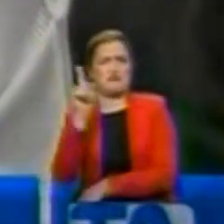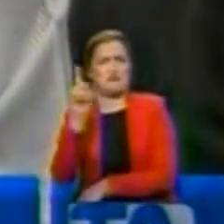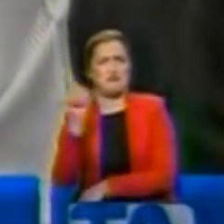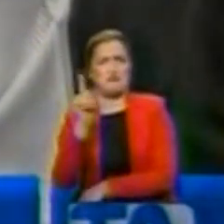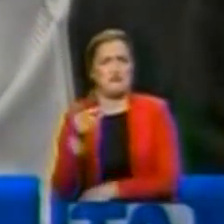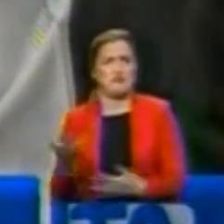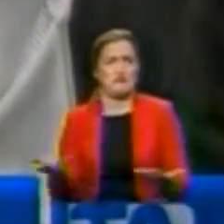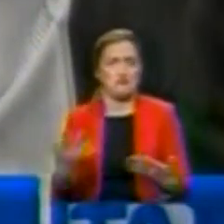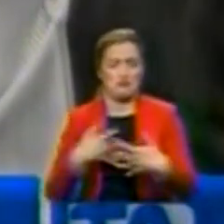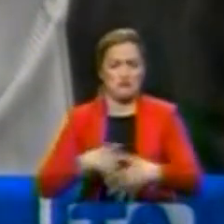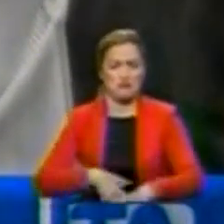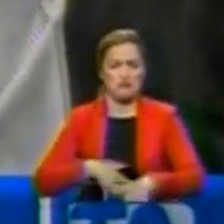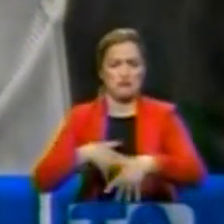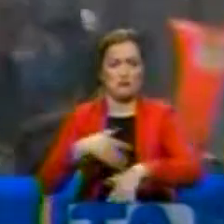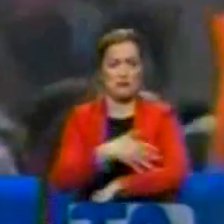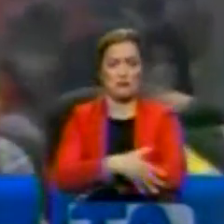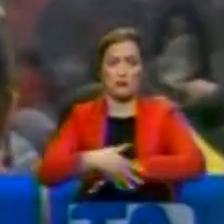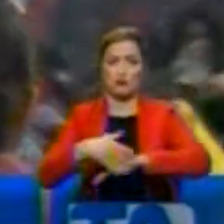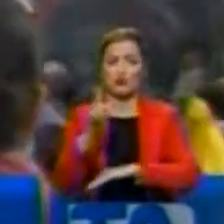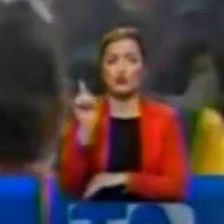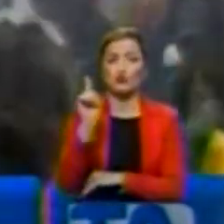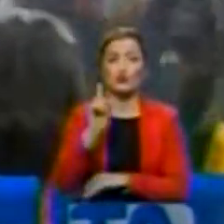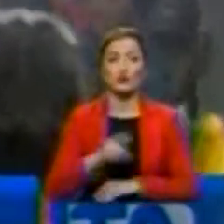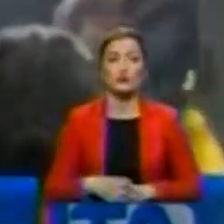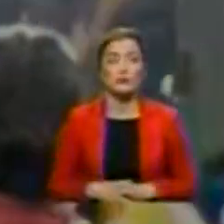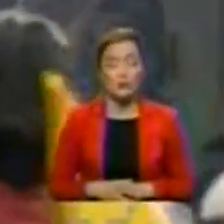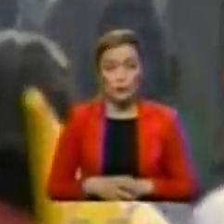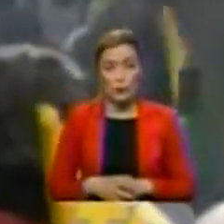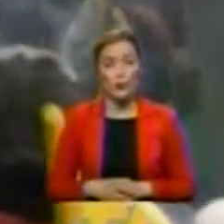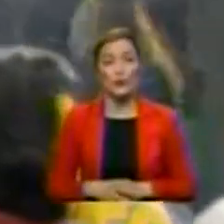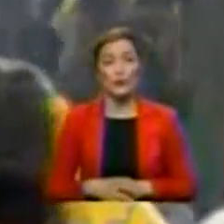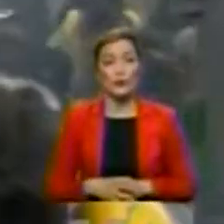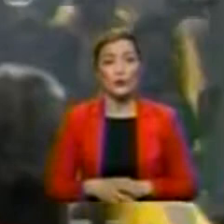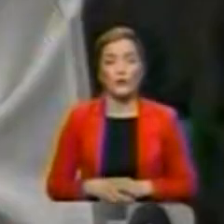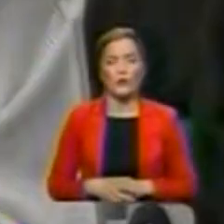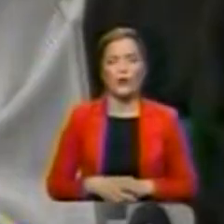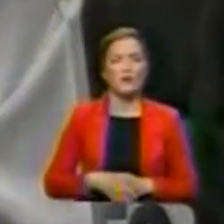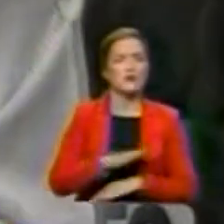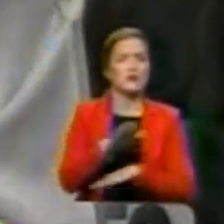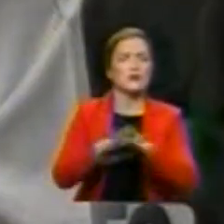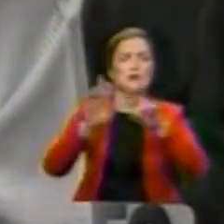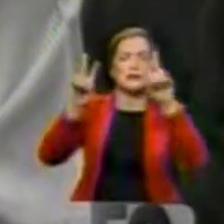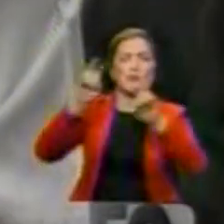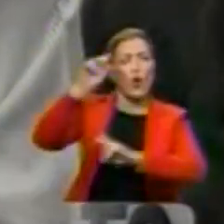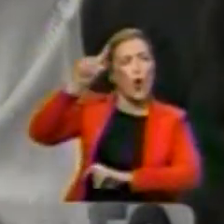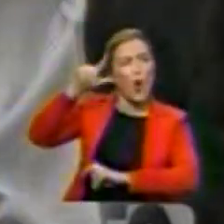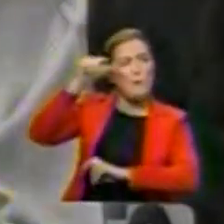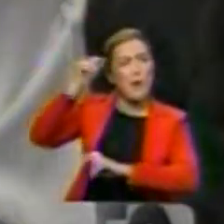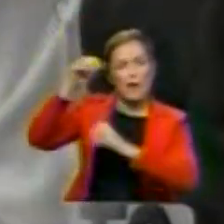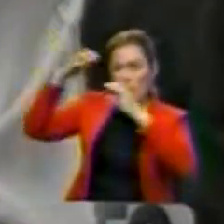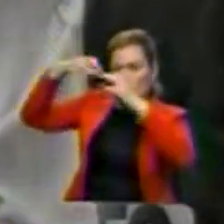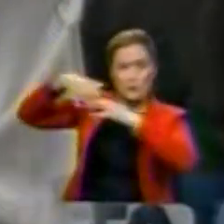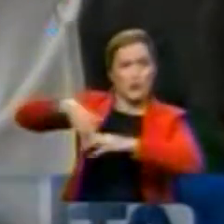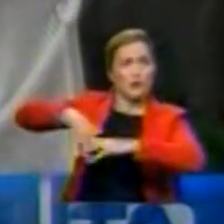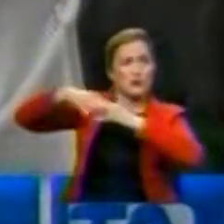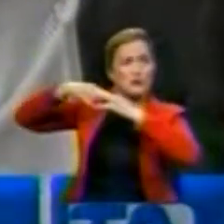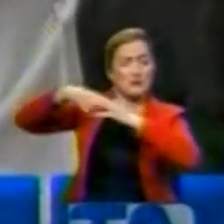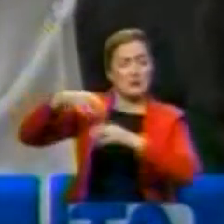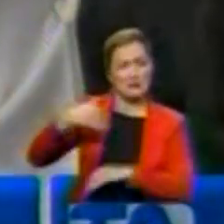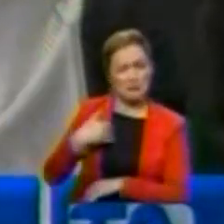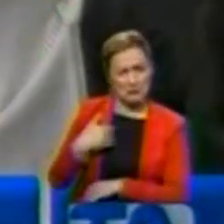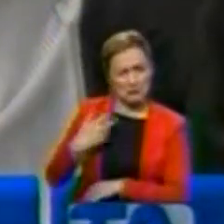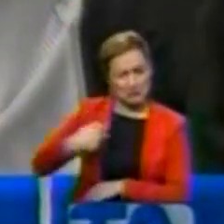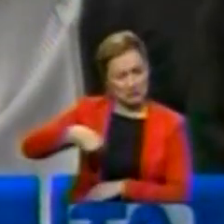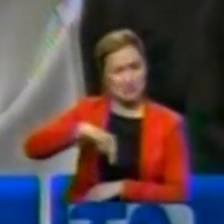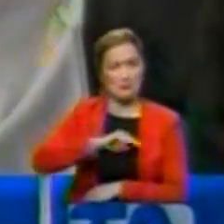que no podíamos caminar en las calles. Se refirió al comentado golpe de Estado. El golpismo se equivocó con nosotros.